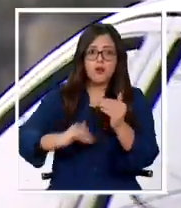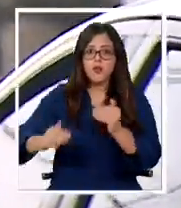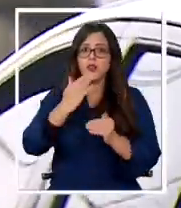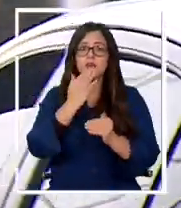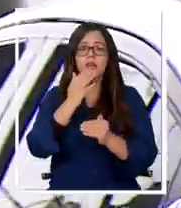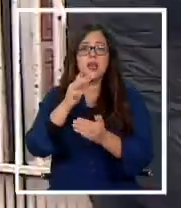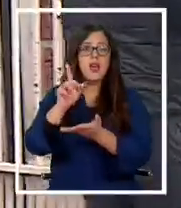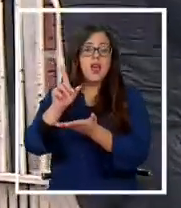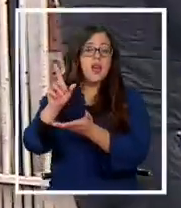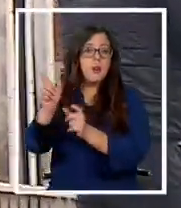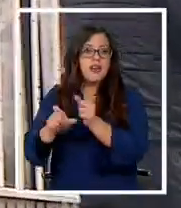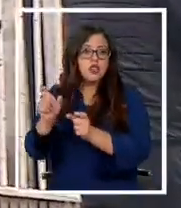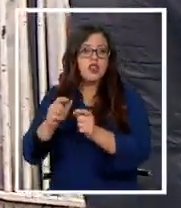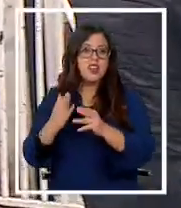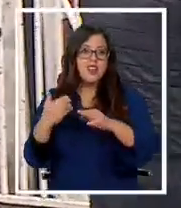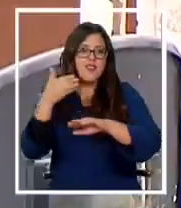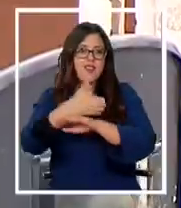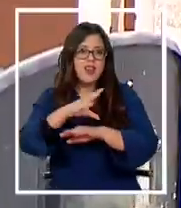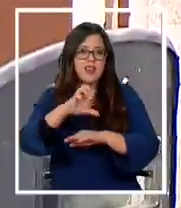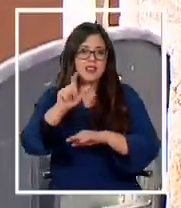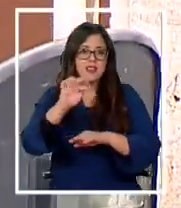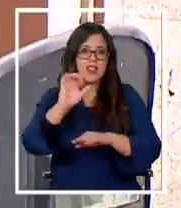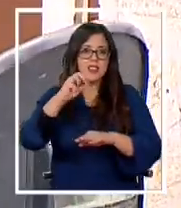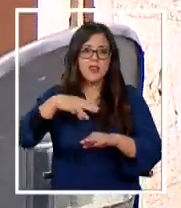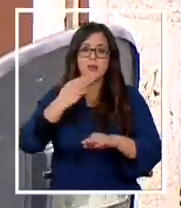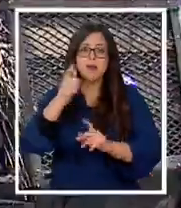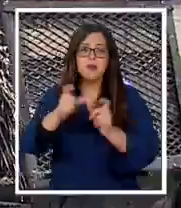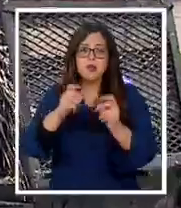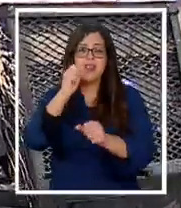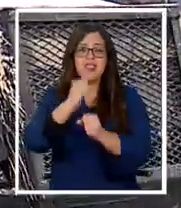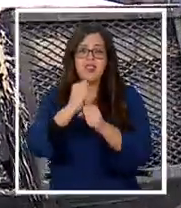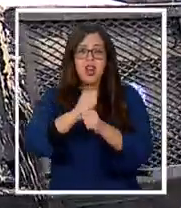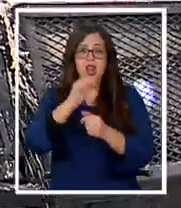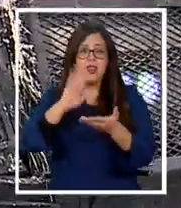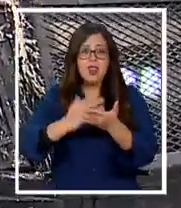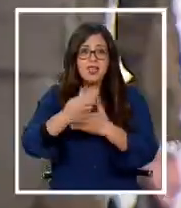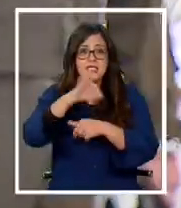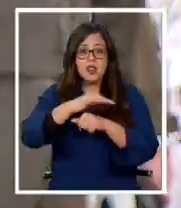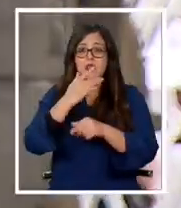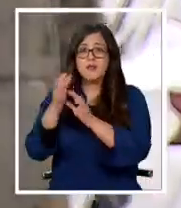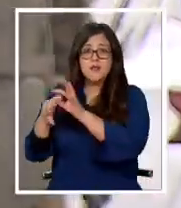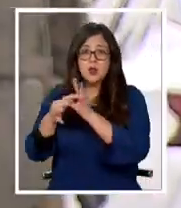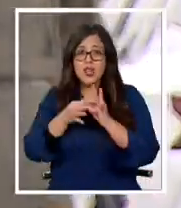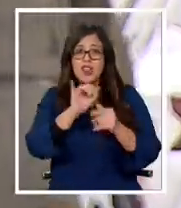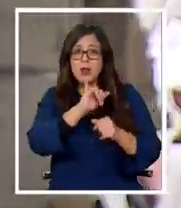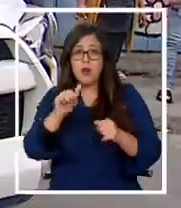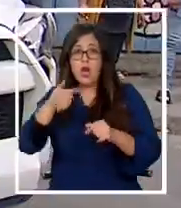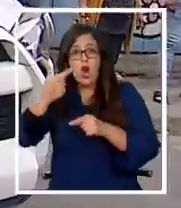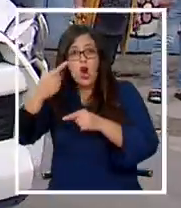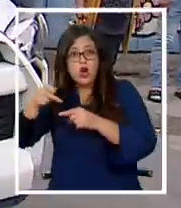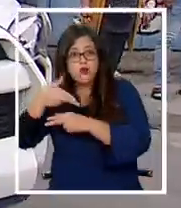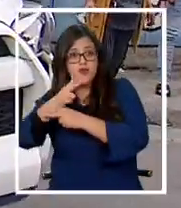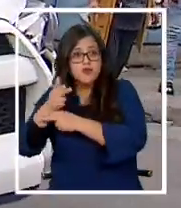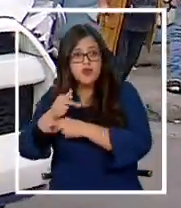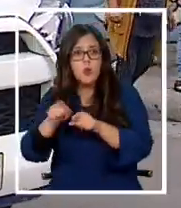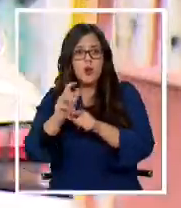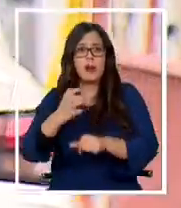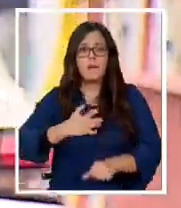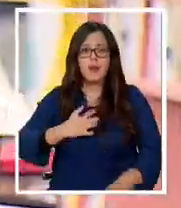usuarios del CESFAM, por supuesto también en trabajadores de la salud, porque luego de los disparos hubo otro episodio de